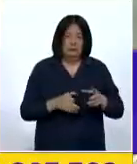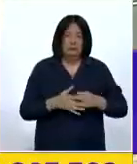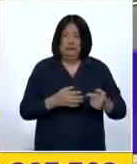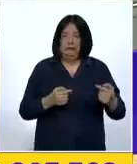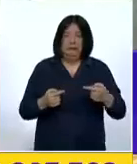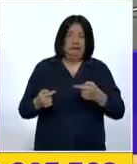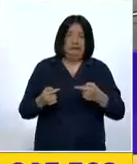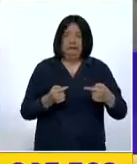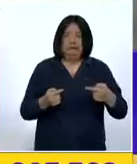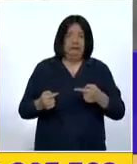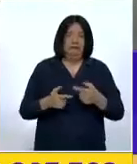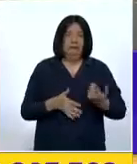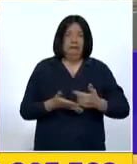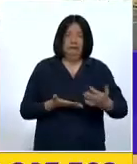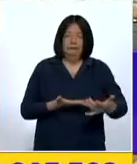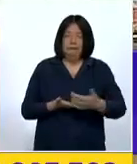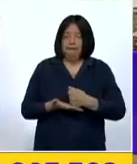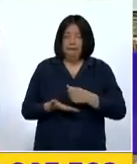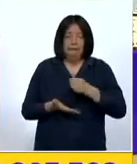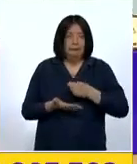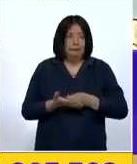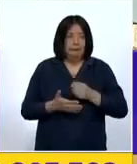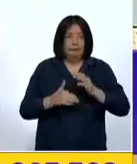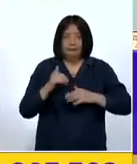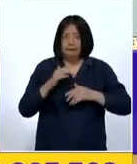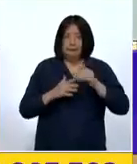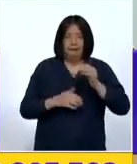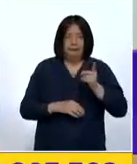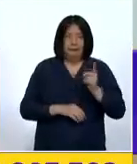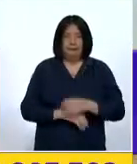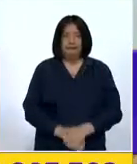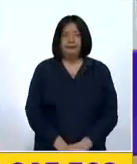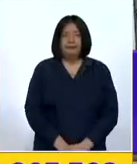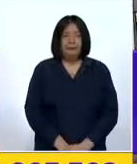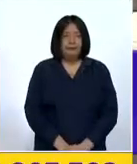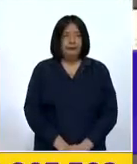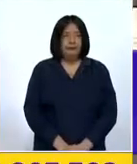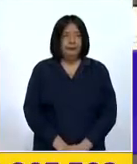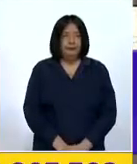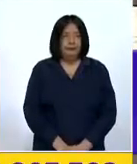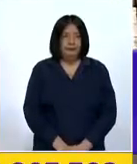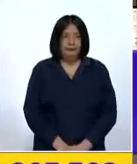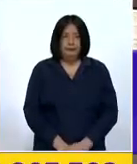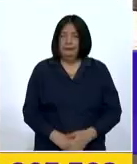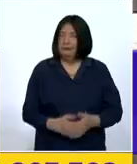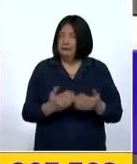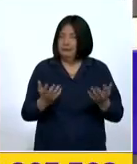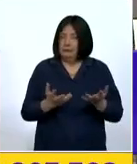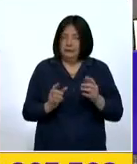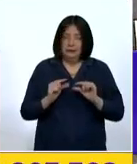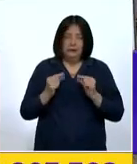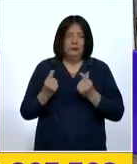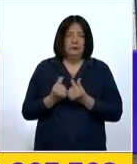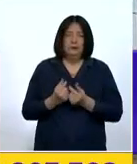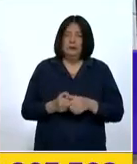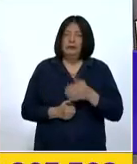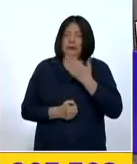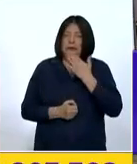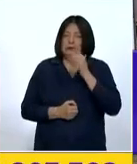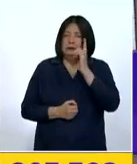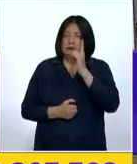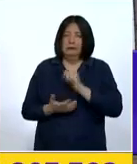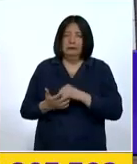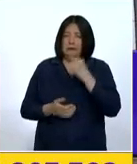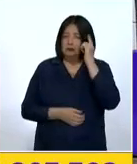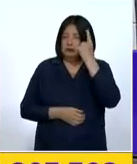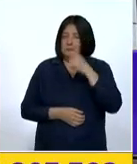la hegemonía por el cobro de cupos dedicados al rubro de la construcción. Precisamente la banda liderada por el